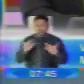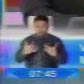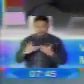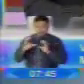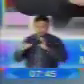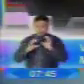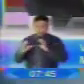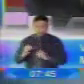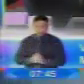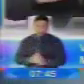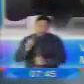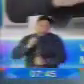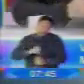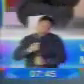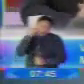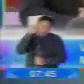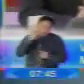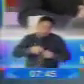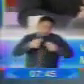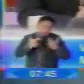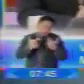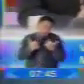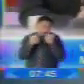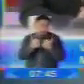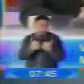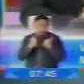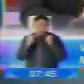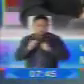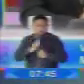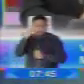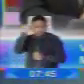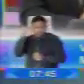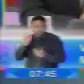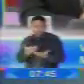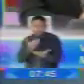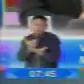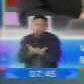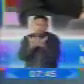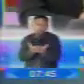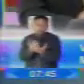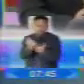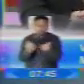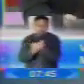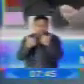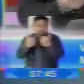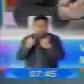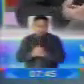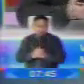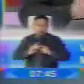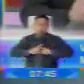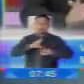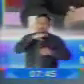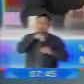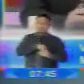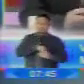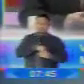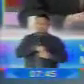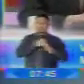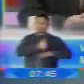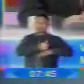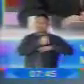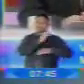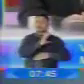Porque si bien es cierto, lanzar está bien, o sea, un poco el aporte ciudadano es válido, pero dentro, casa dentro de la